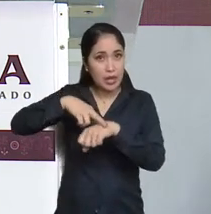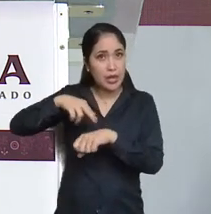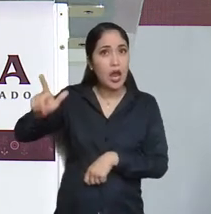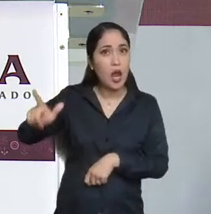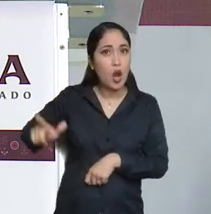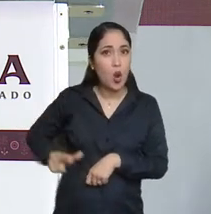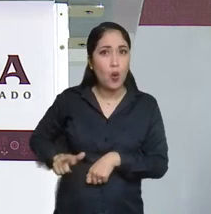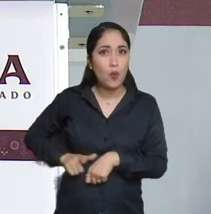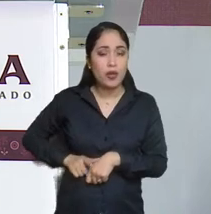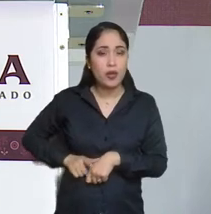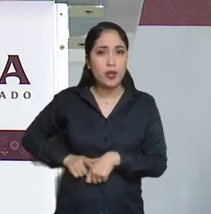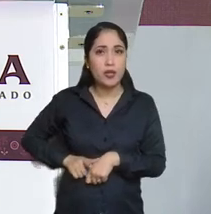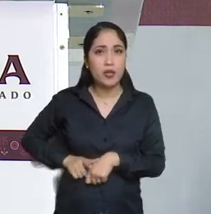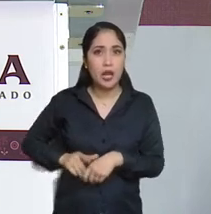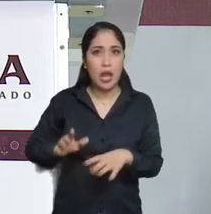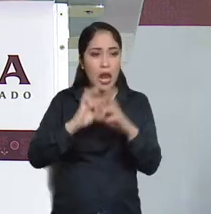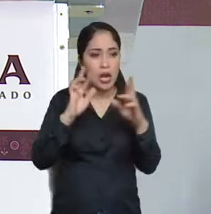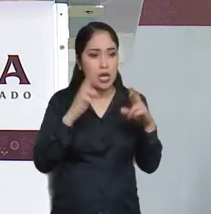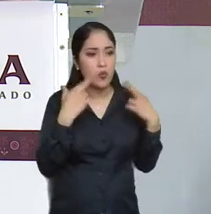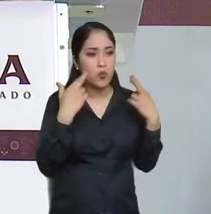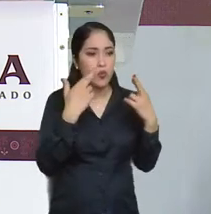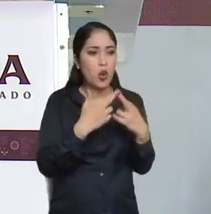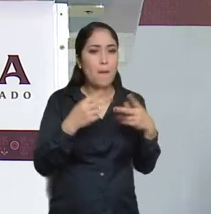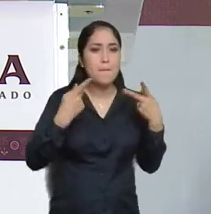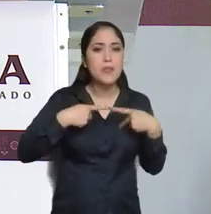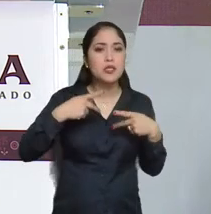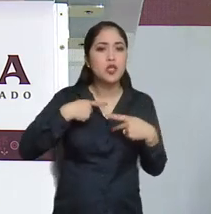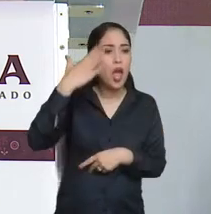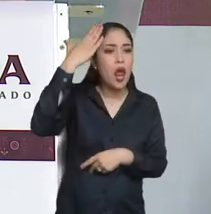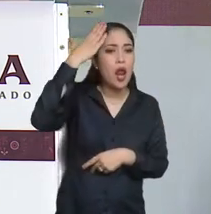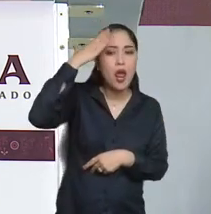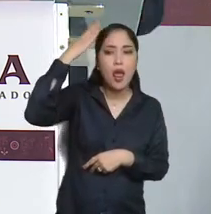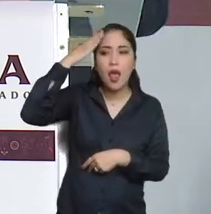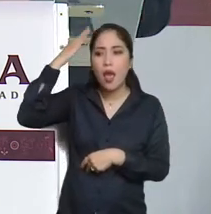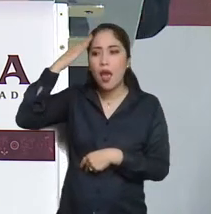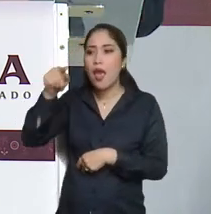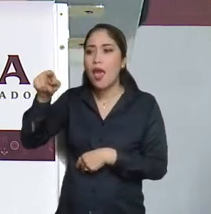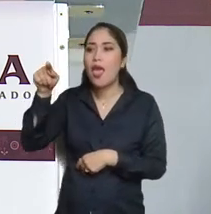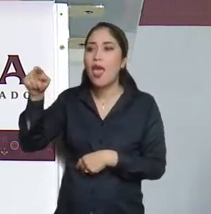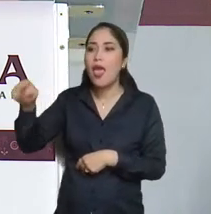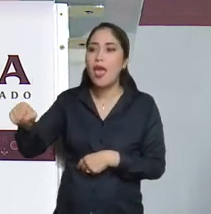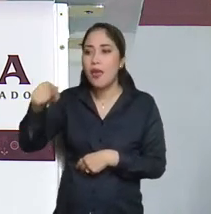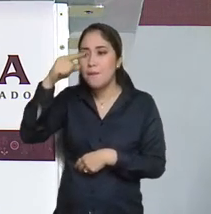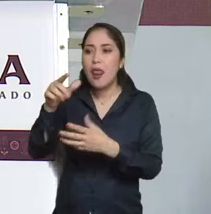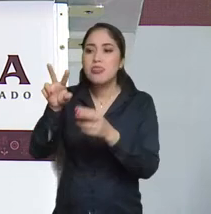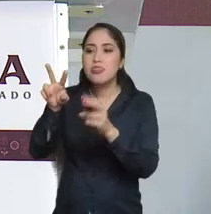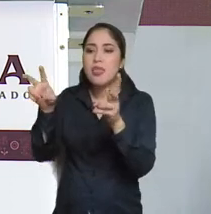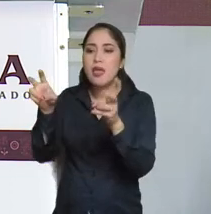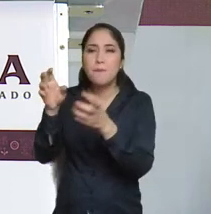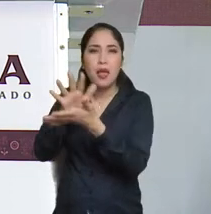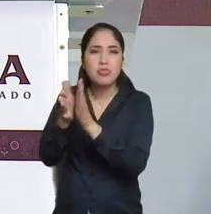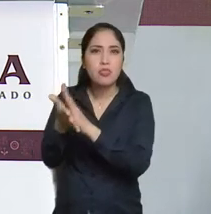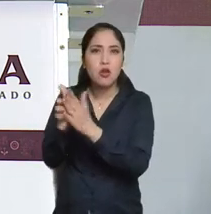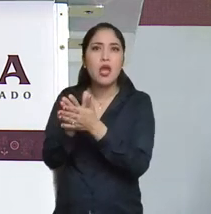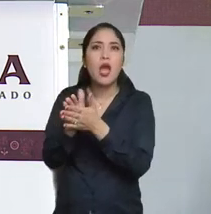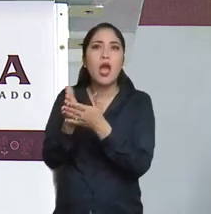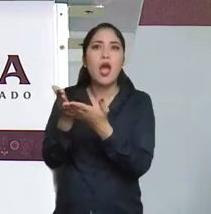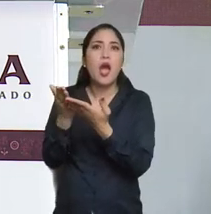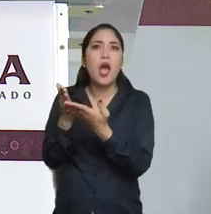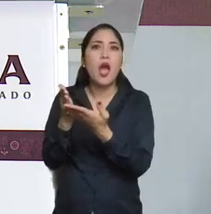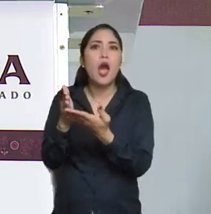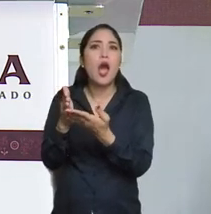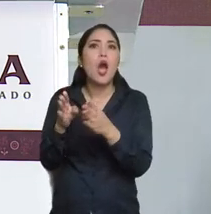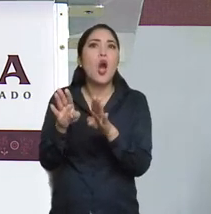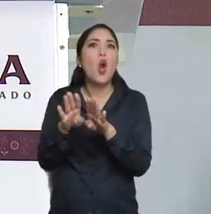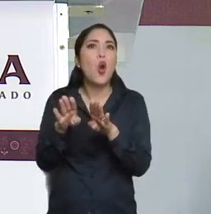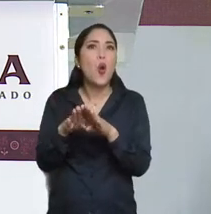reuniones con los líderes de los industriales de la masa y la tortilla, para efecto de generar una política en coordinación con